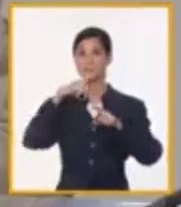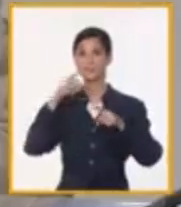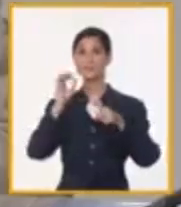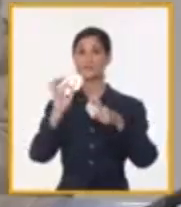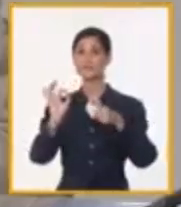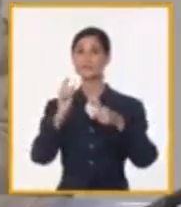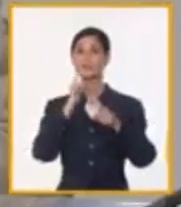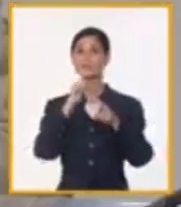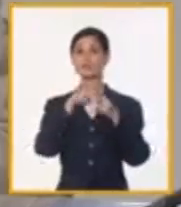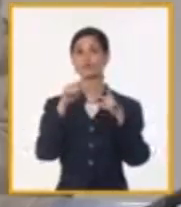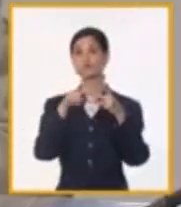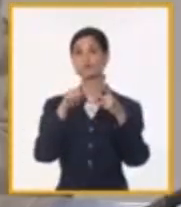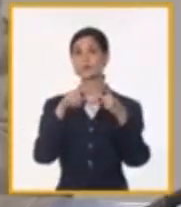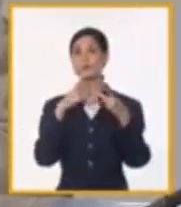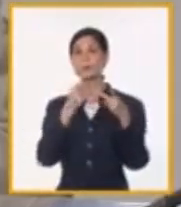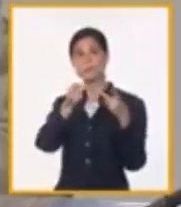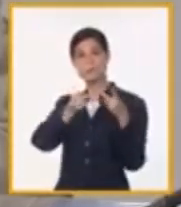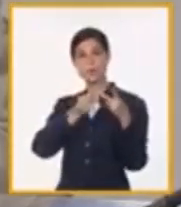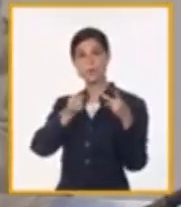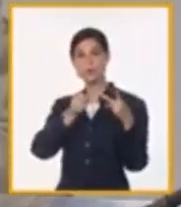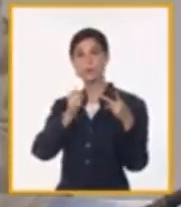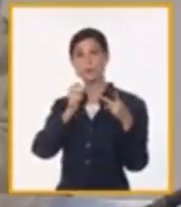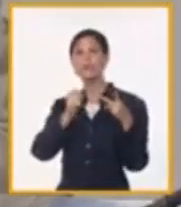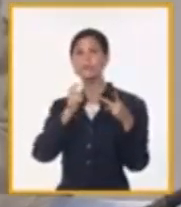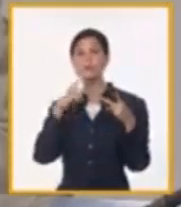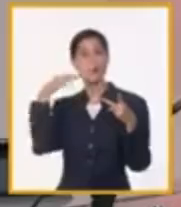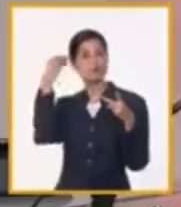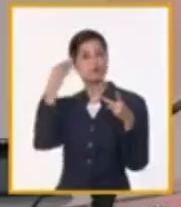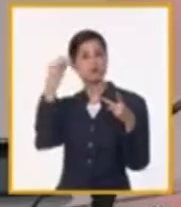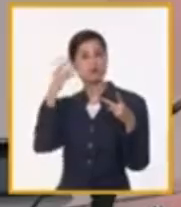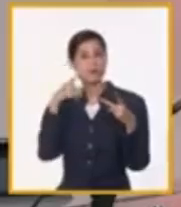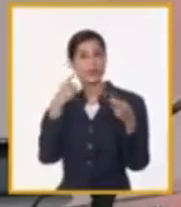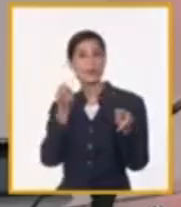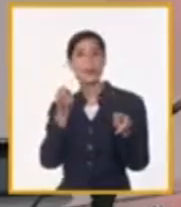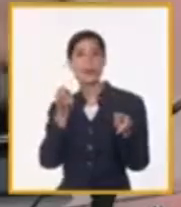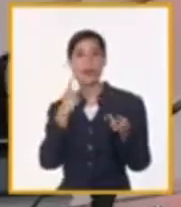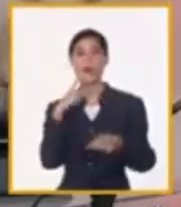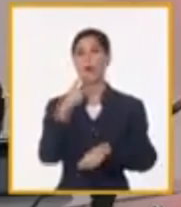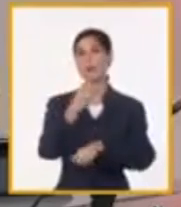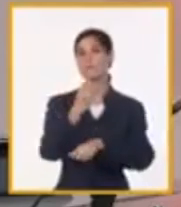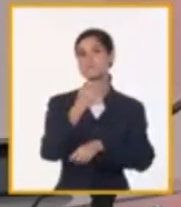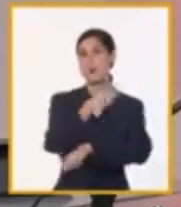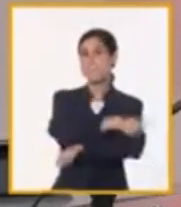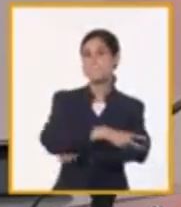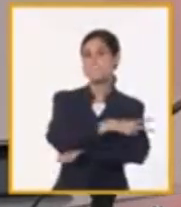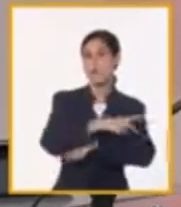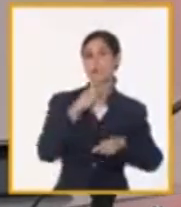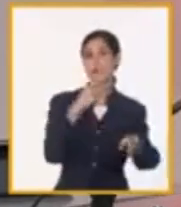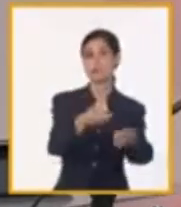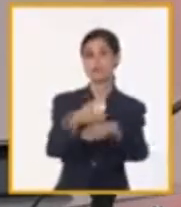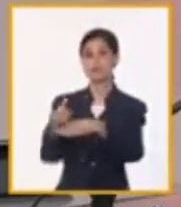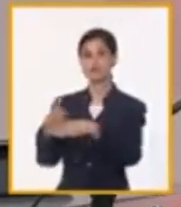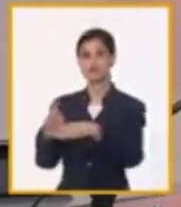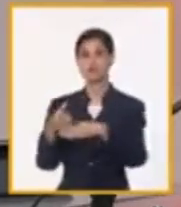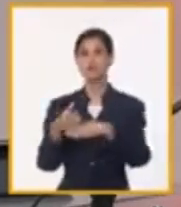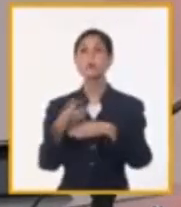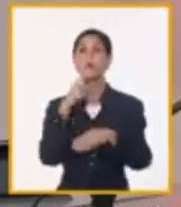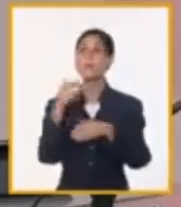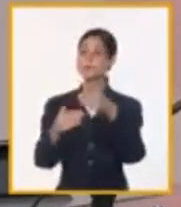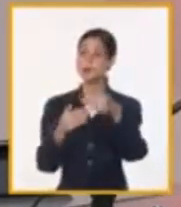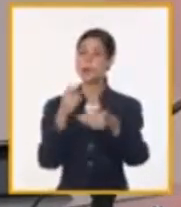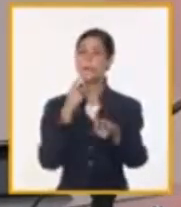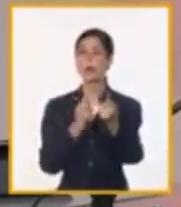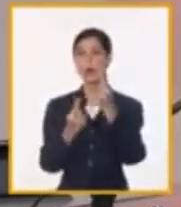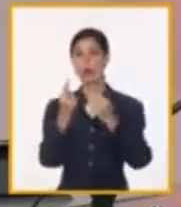nodal periodista analista de temas internacionales un personas que ya nos acompañan habitualmente en